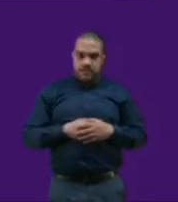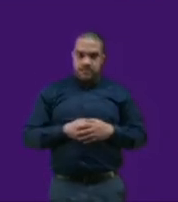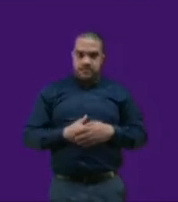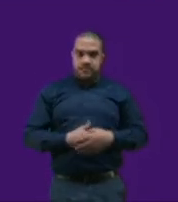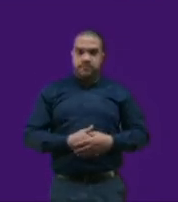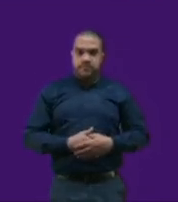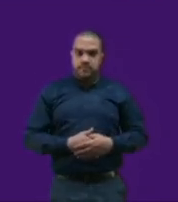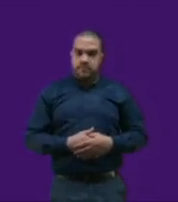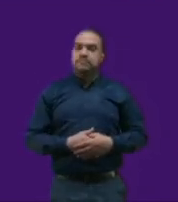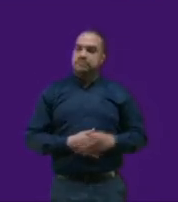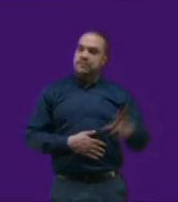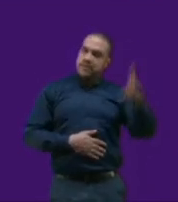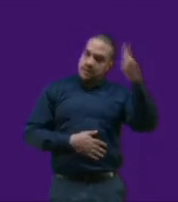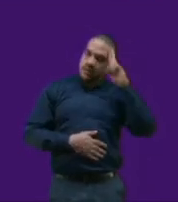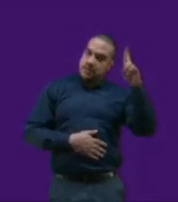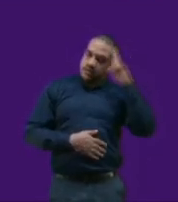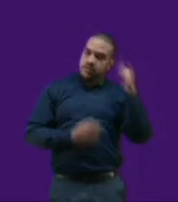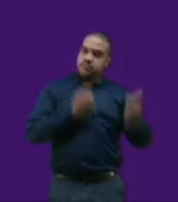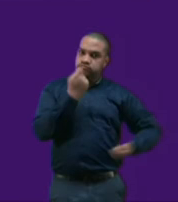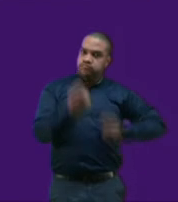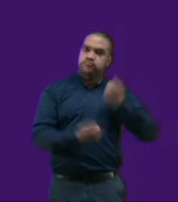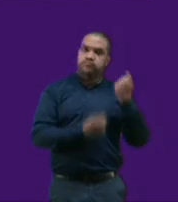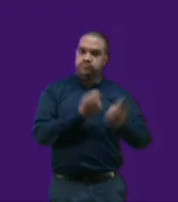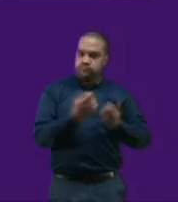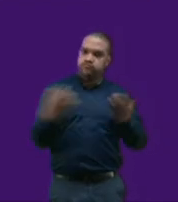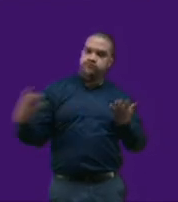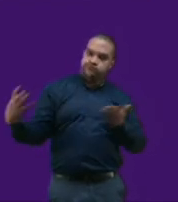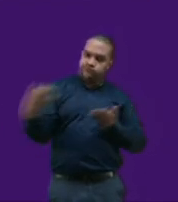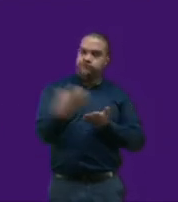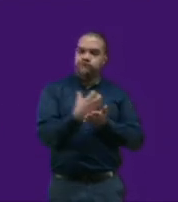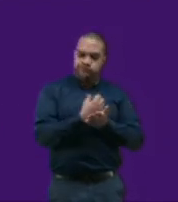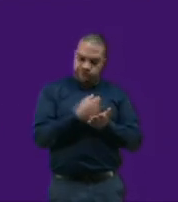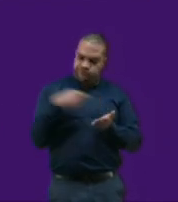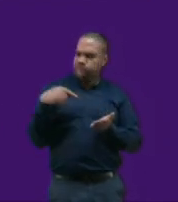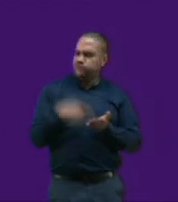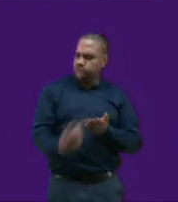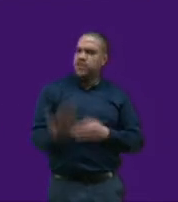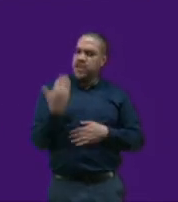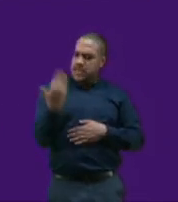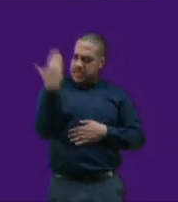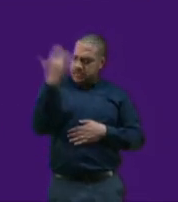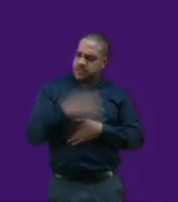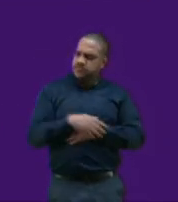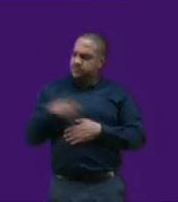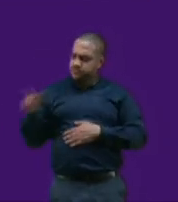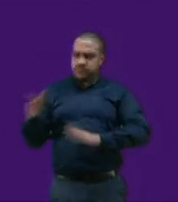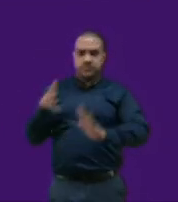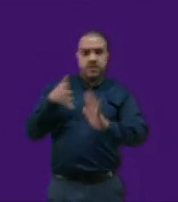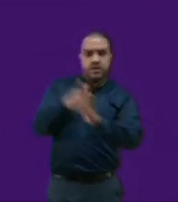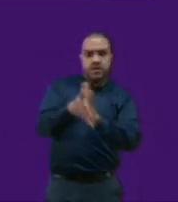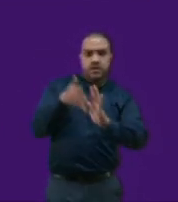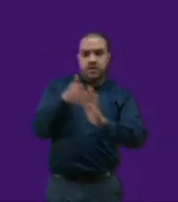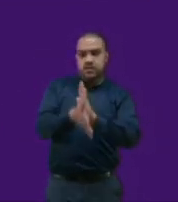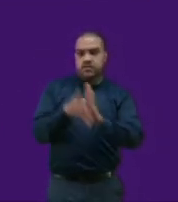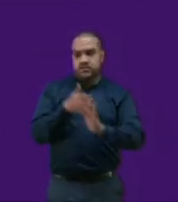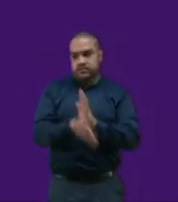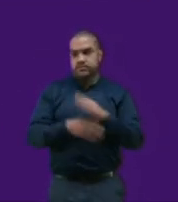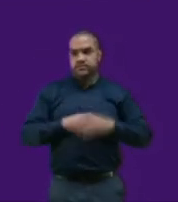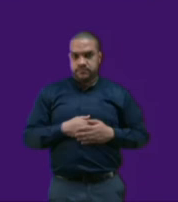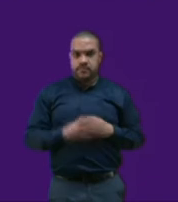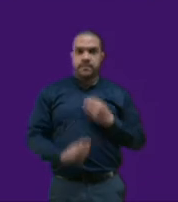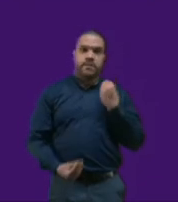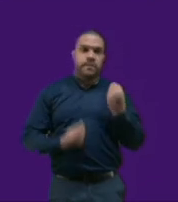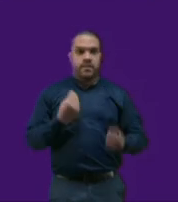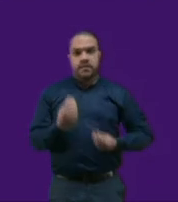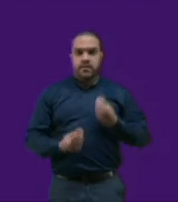Y el negocio, Fabián, funciona con base, digamos, que en la información que tú extraes del dispositivo o de los estudios con